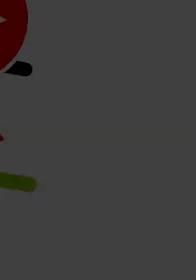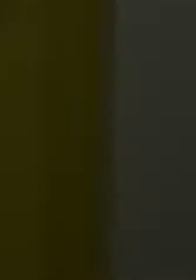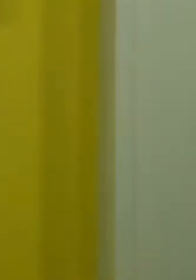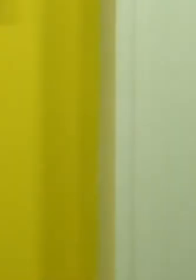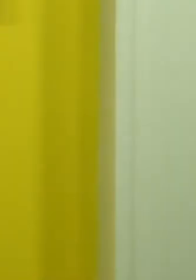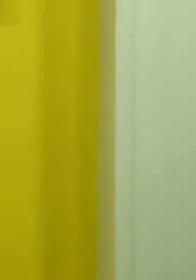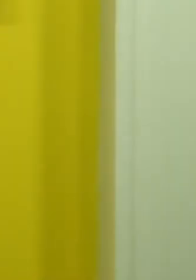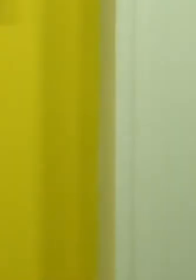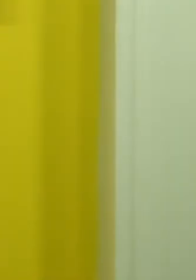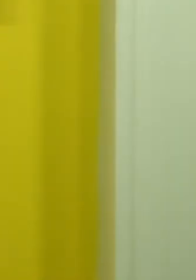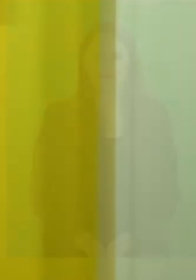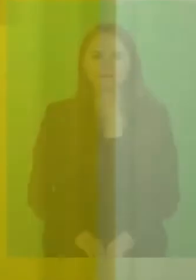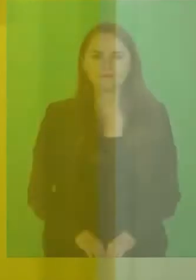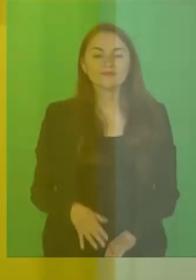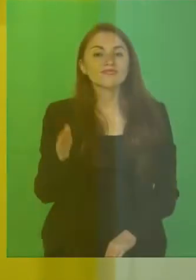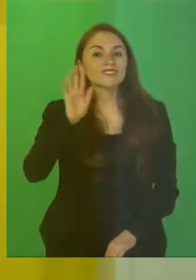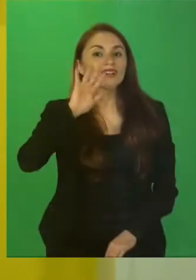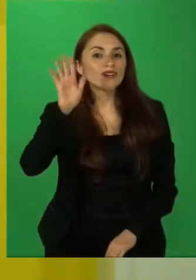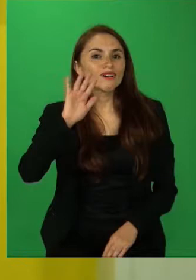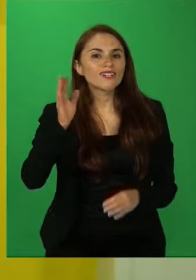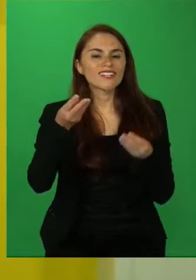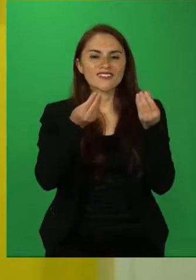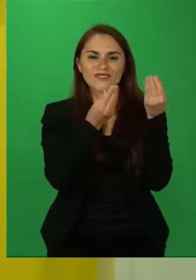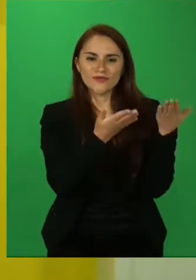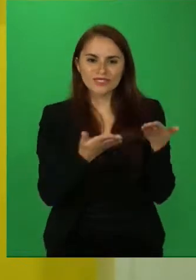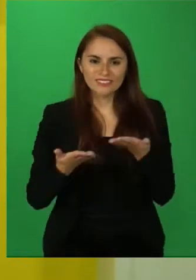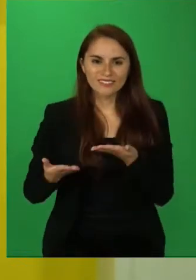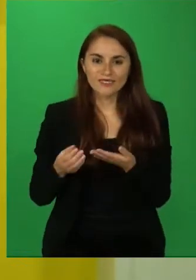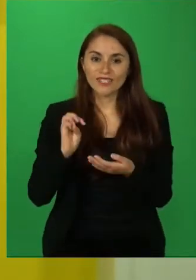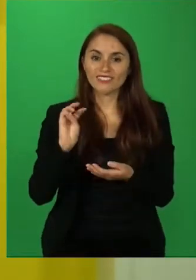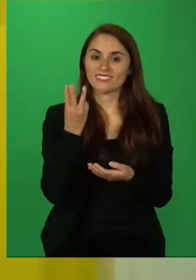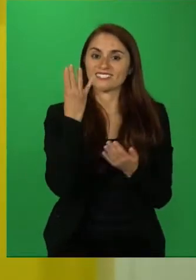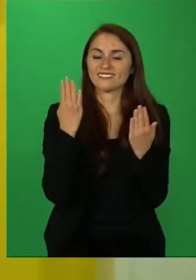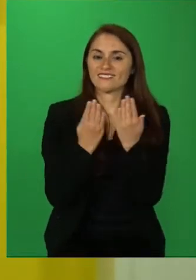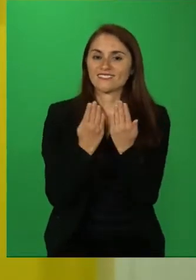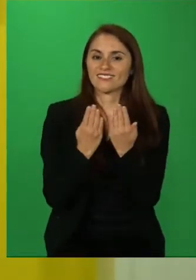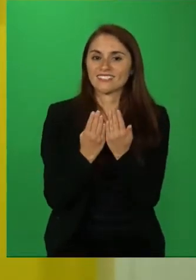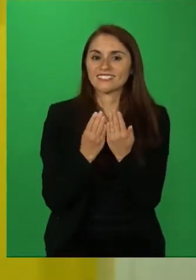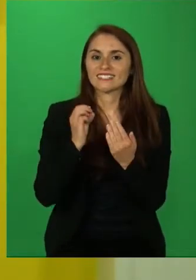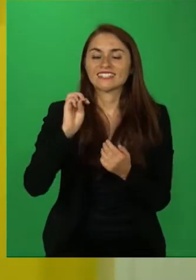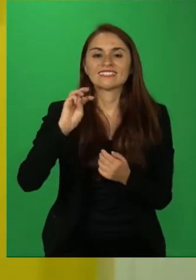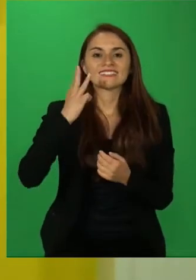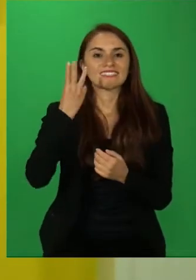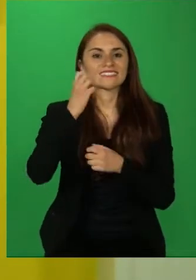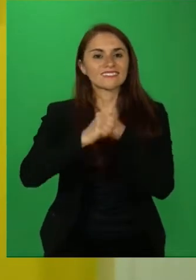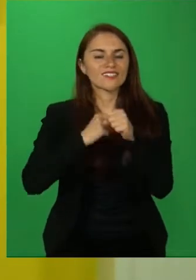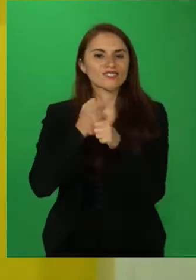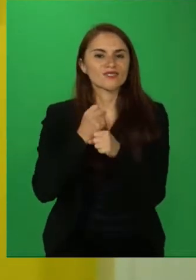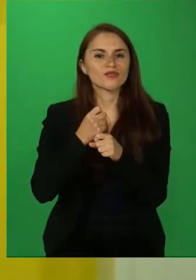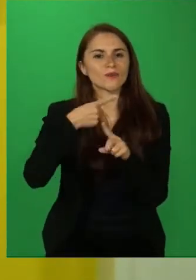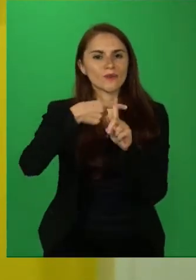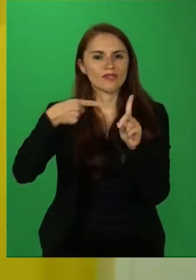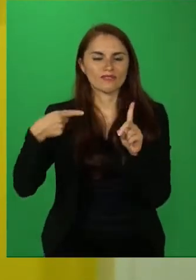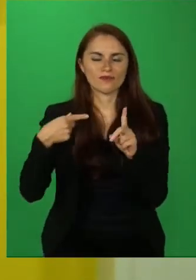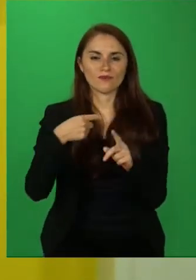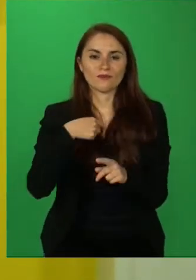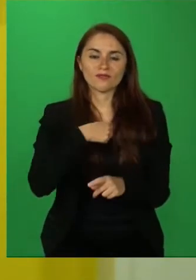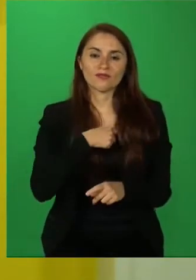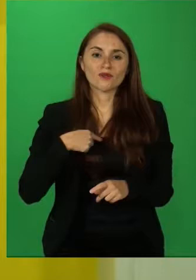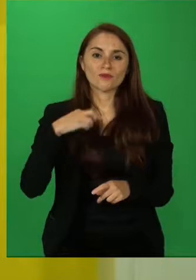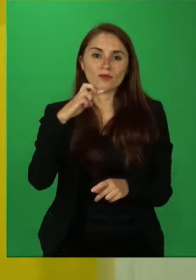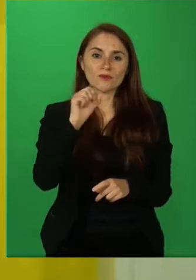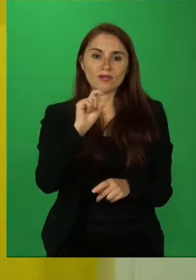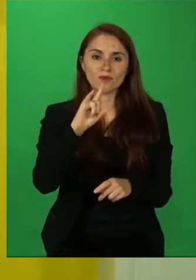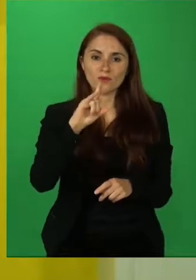Educa. Hola, bienvenidos a la tercera clase de tercer año medio. Mi nombre es Paula Torrealba y soy profesora